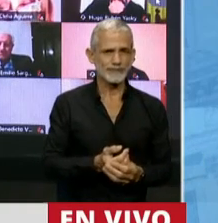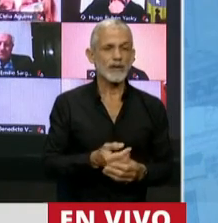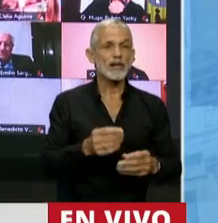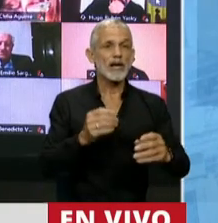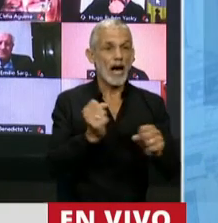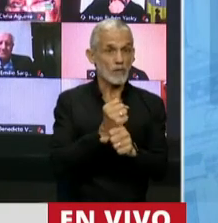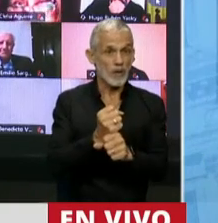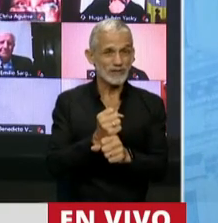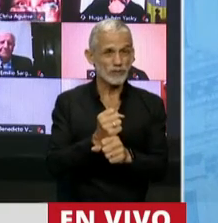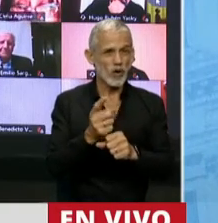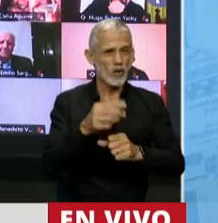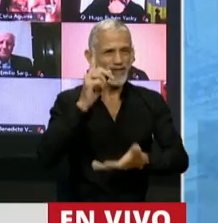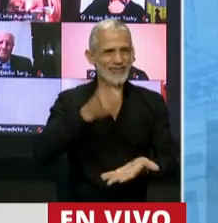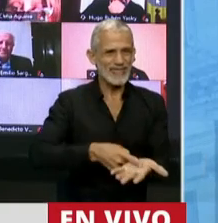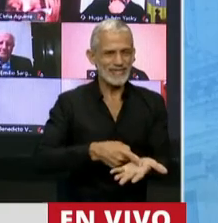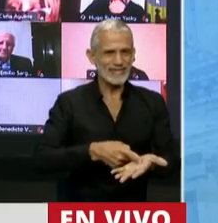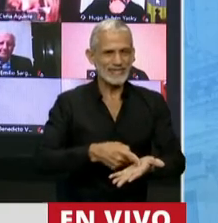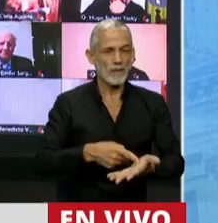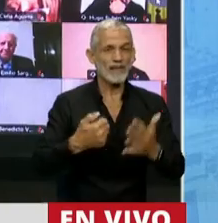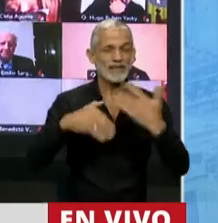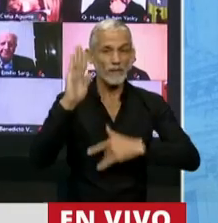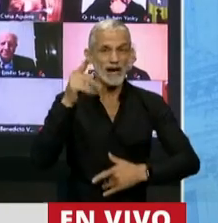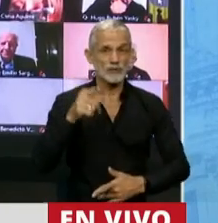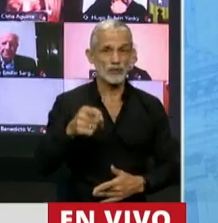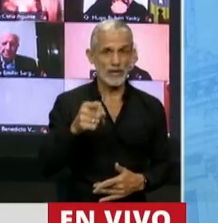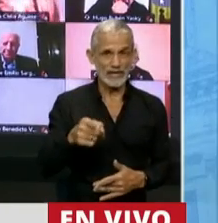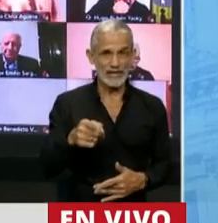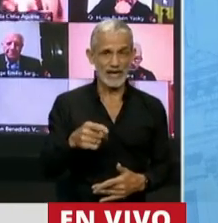en la aprobación mediante dictamen de mayoría